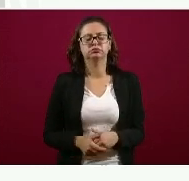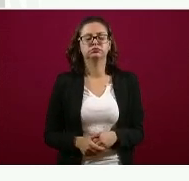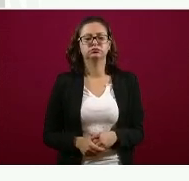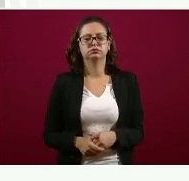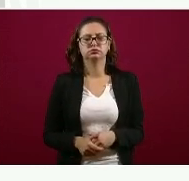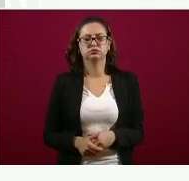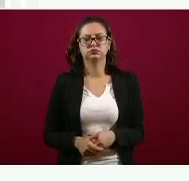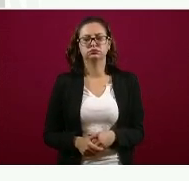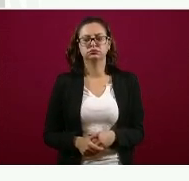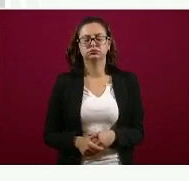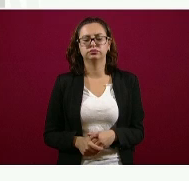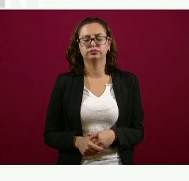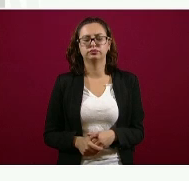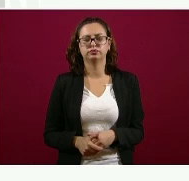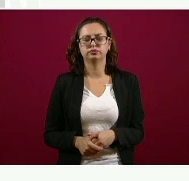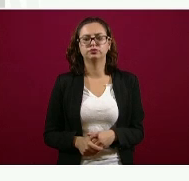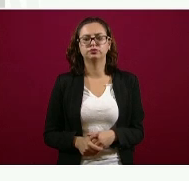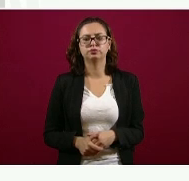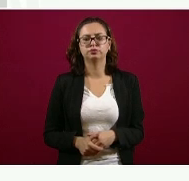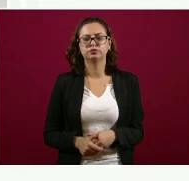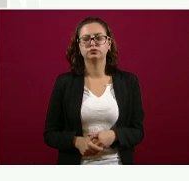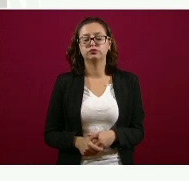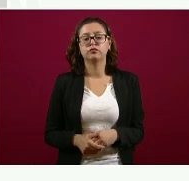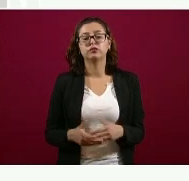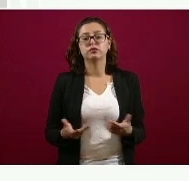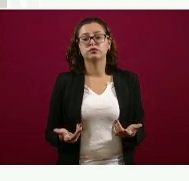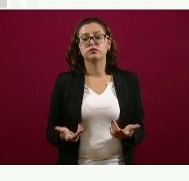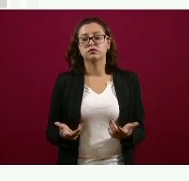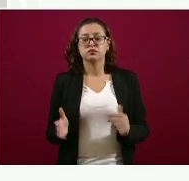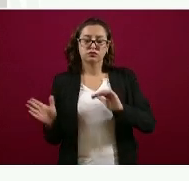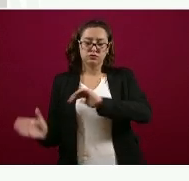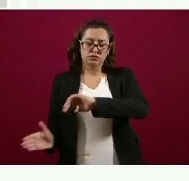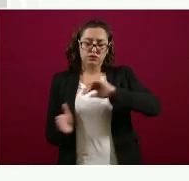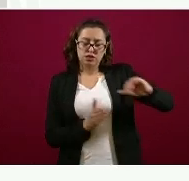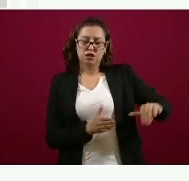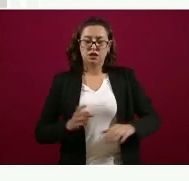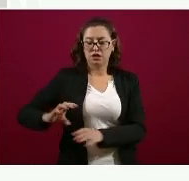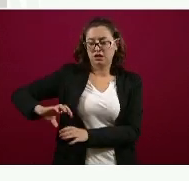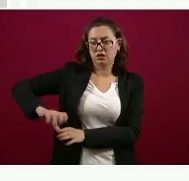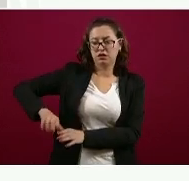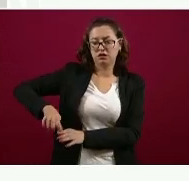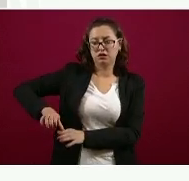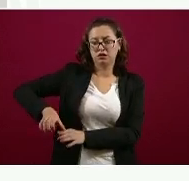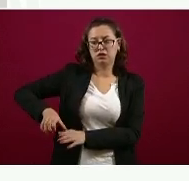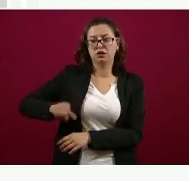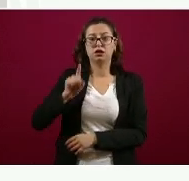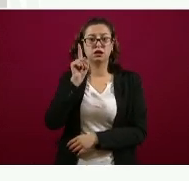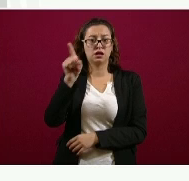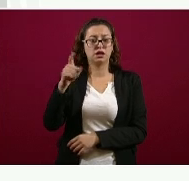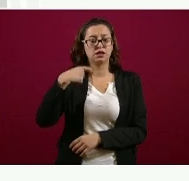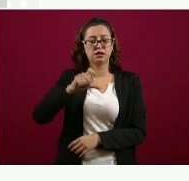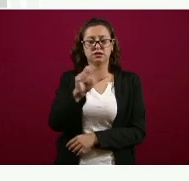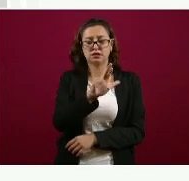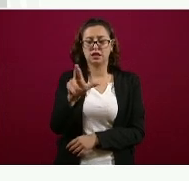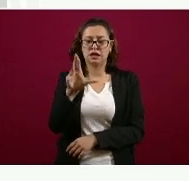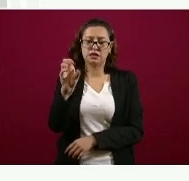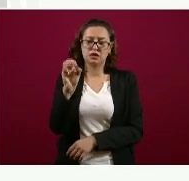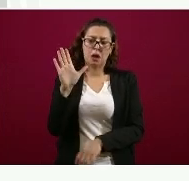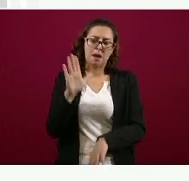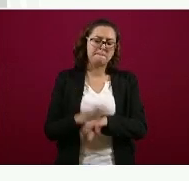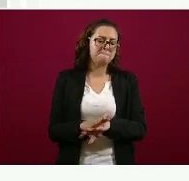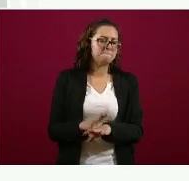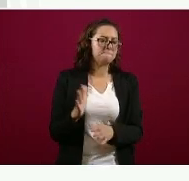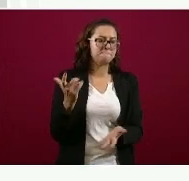mientras que en los cilindros en gas del caribe sea en consume el quintana roo tenemos el precio